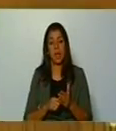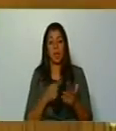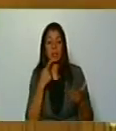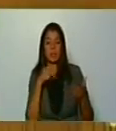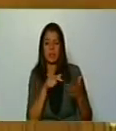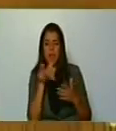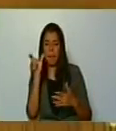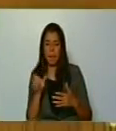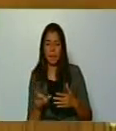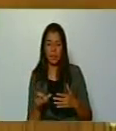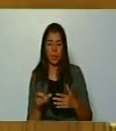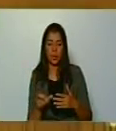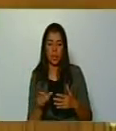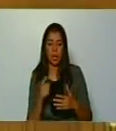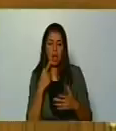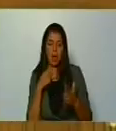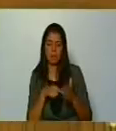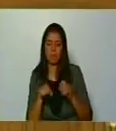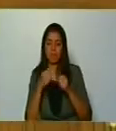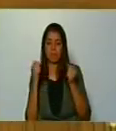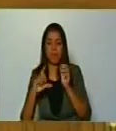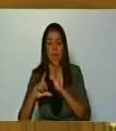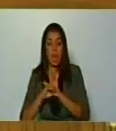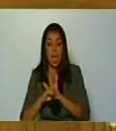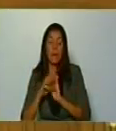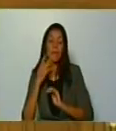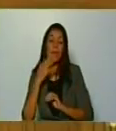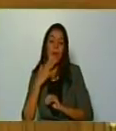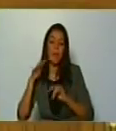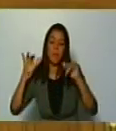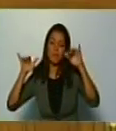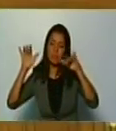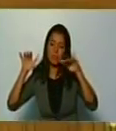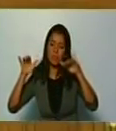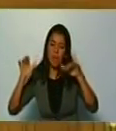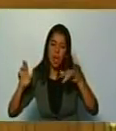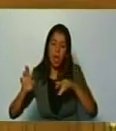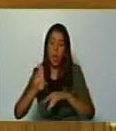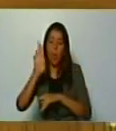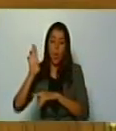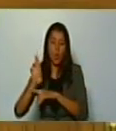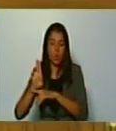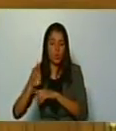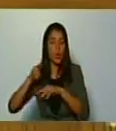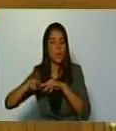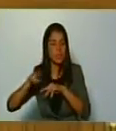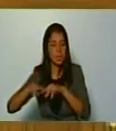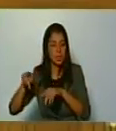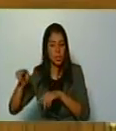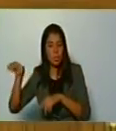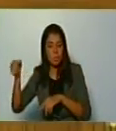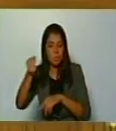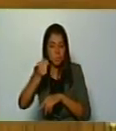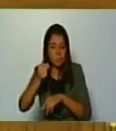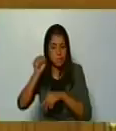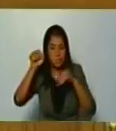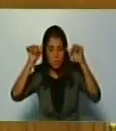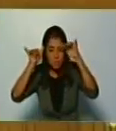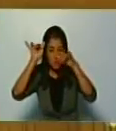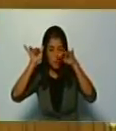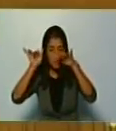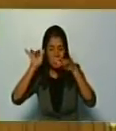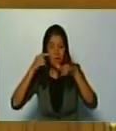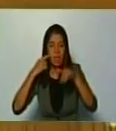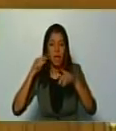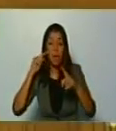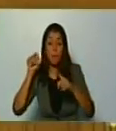en concurrencia con un niño, niña o adolescente, o sea determinador o